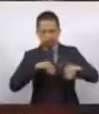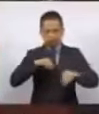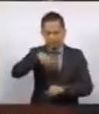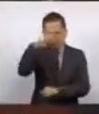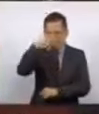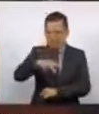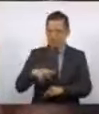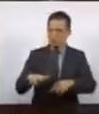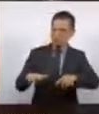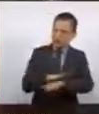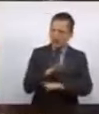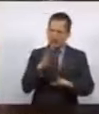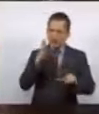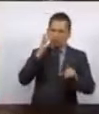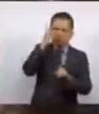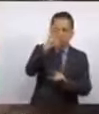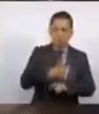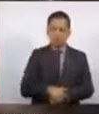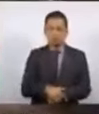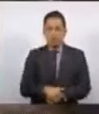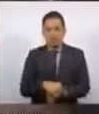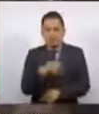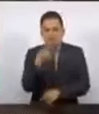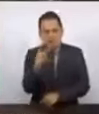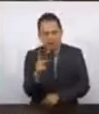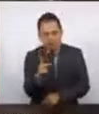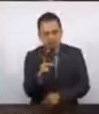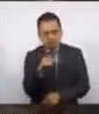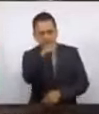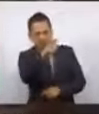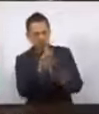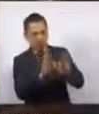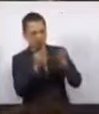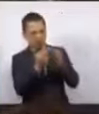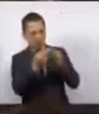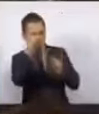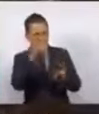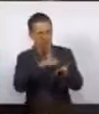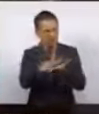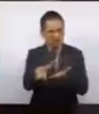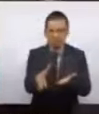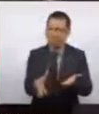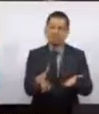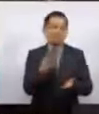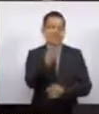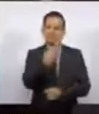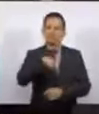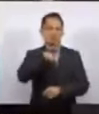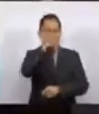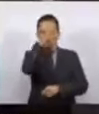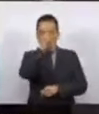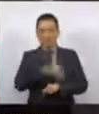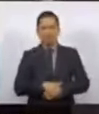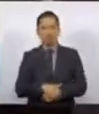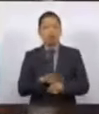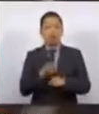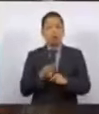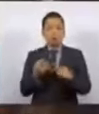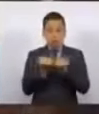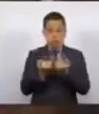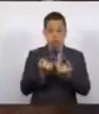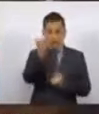En lo que no coincidimos es en el método. No se puede construir el futuro con las herramientas del